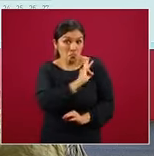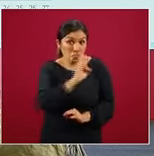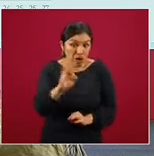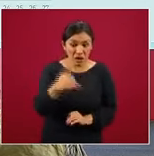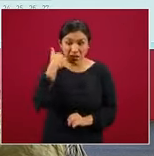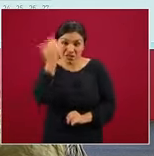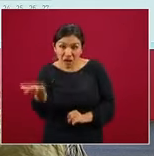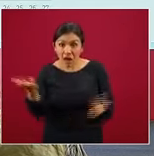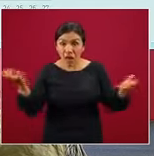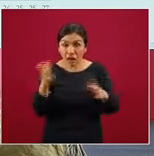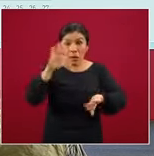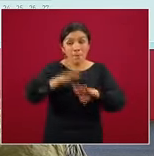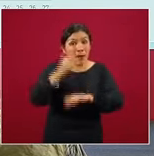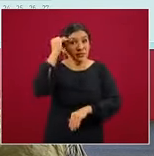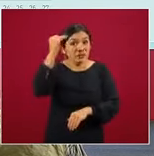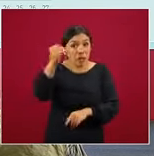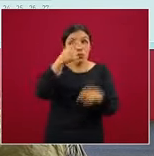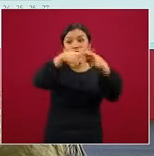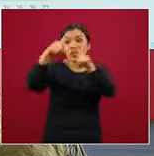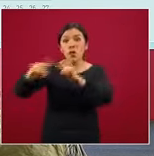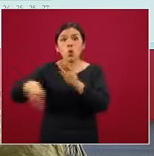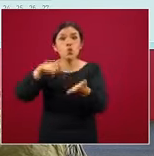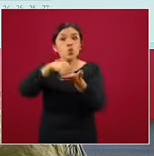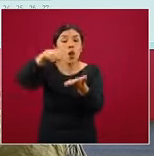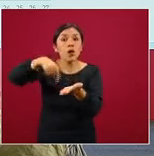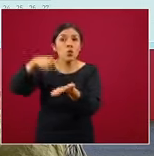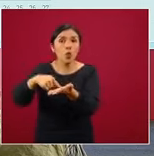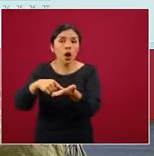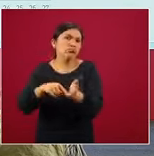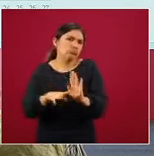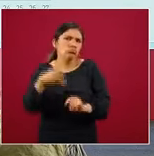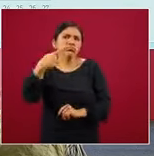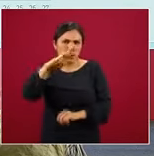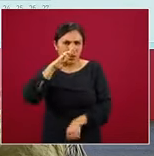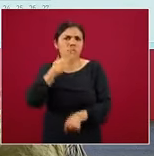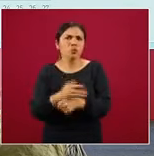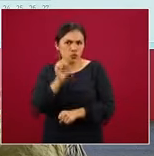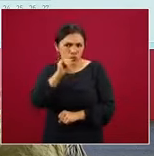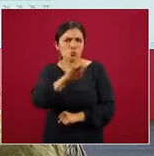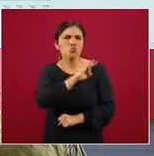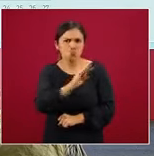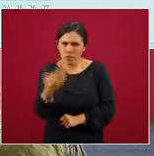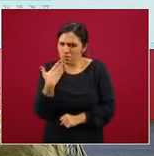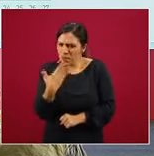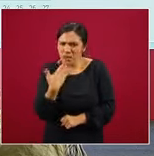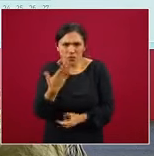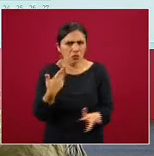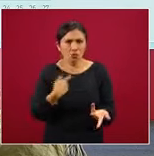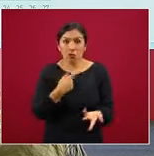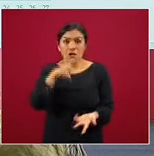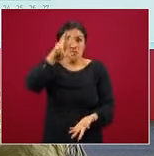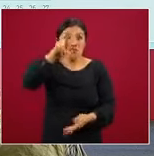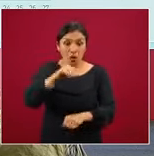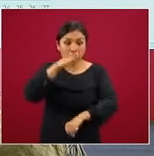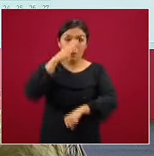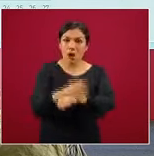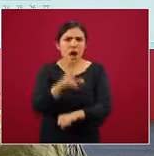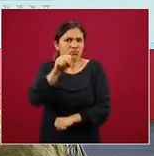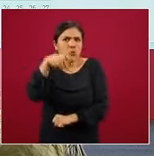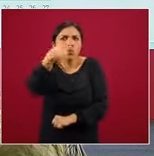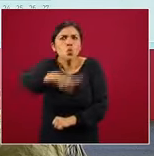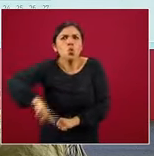quiere hacer para distintas regiones específicas, que lo haga, excelente. Nadie mejor que el